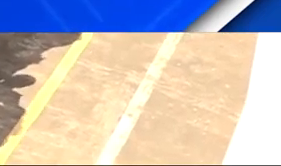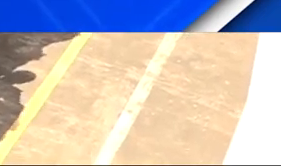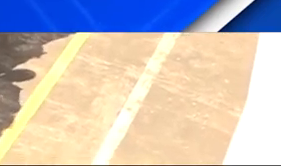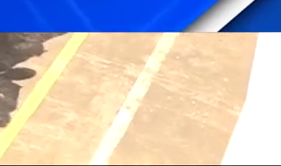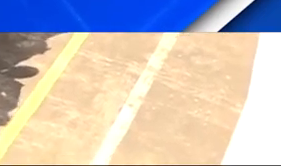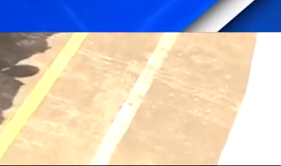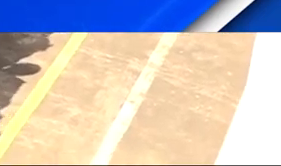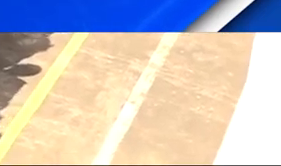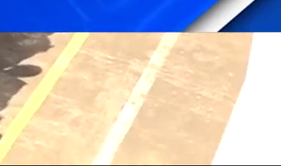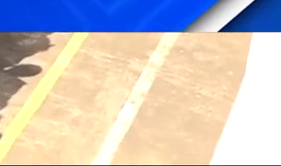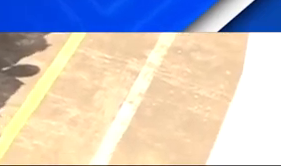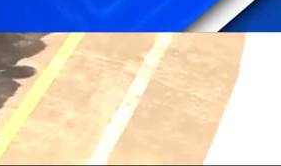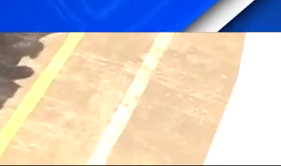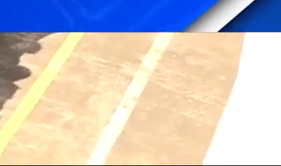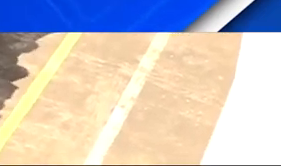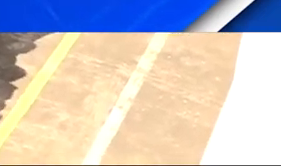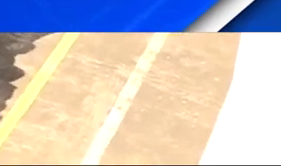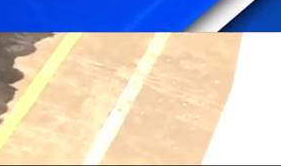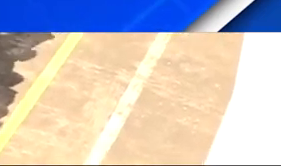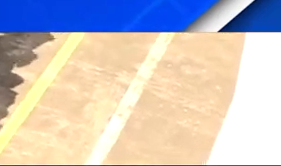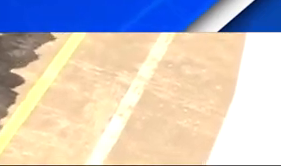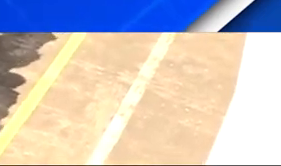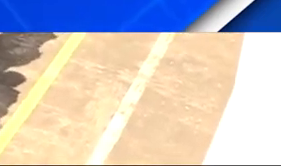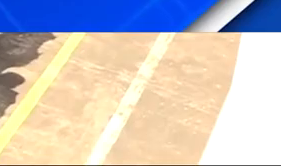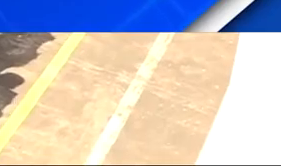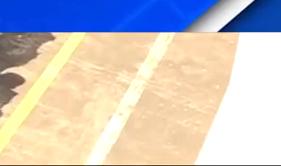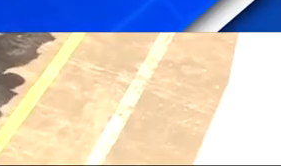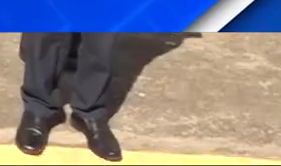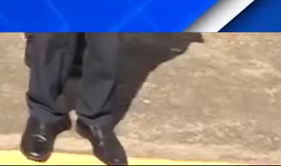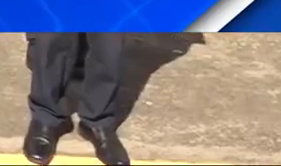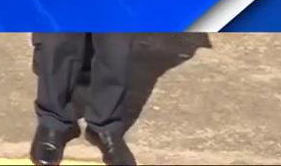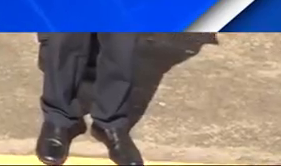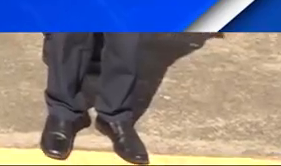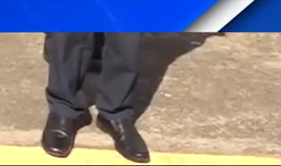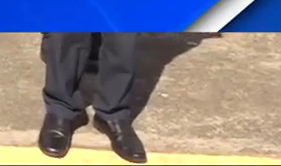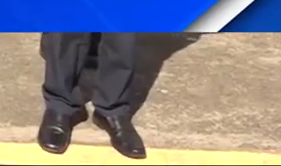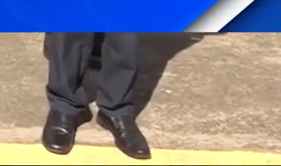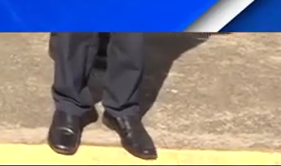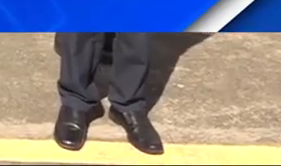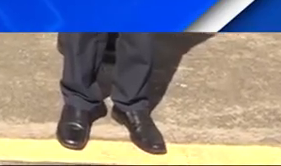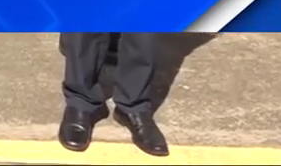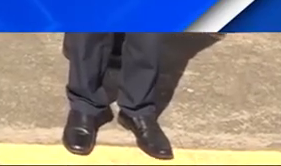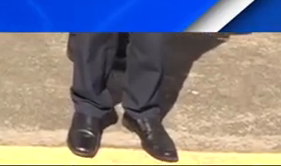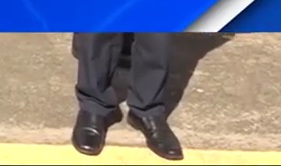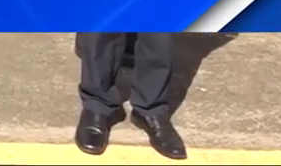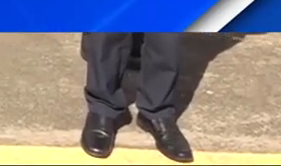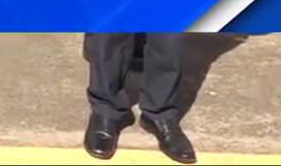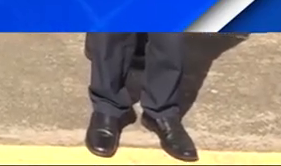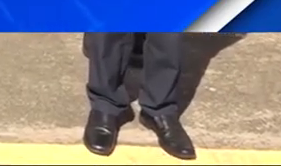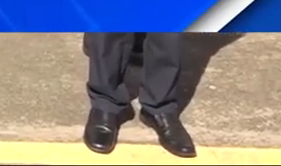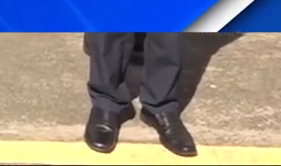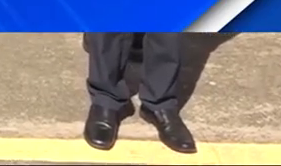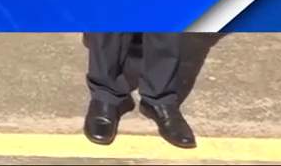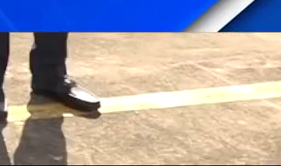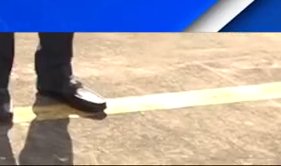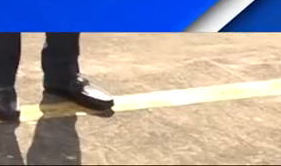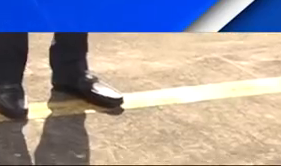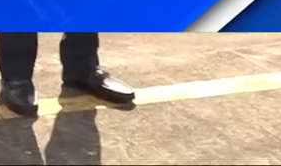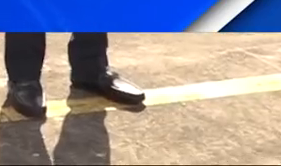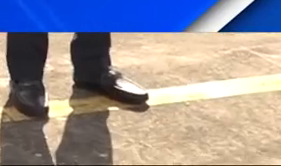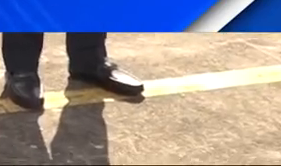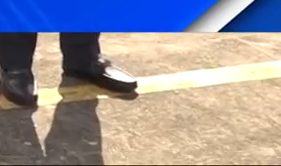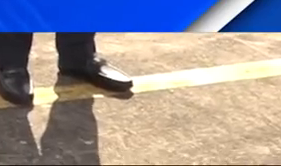el desarrollo de espacios culturales, la merienda escolar, el incremento en el